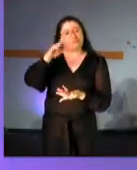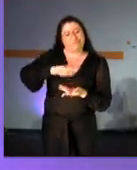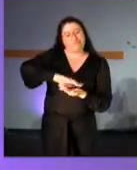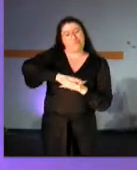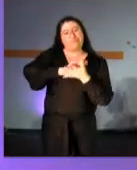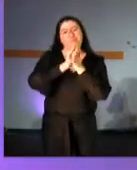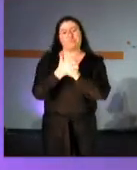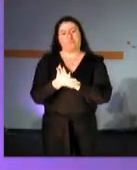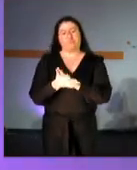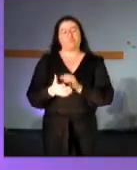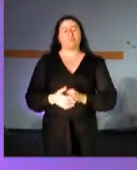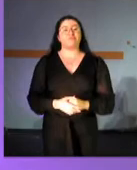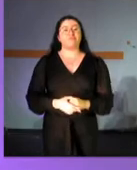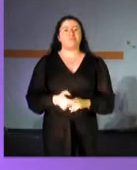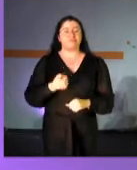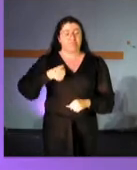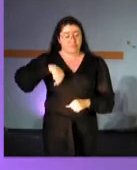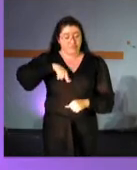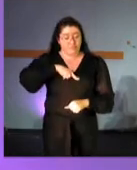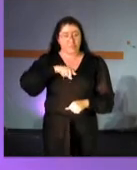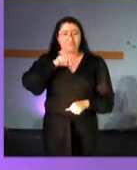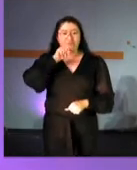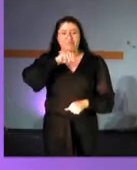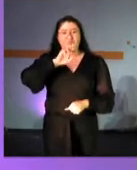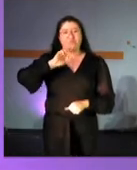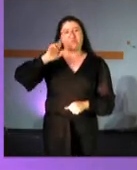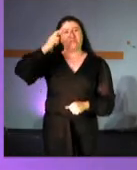este esfuerzo de memoria histórica